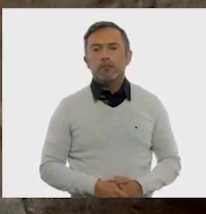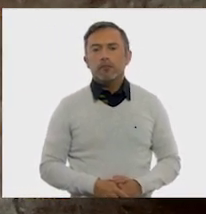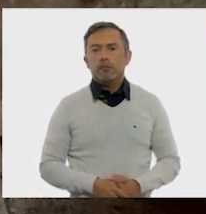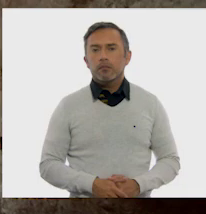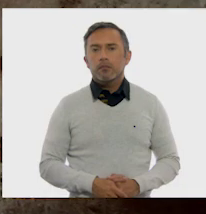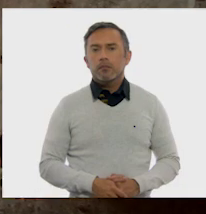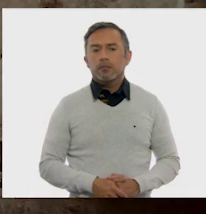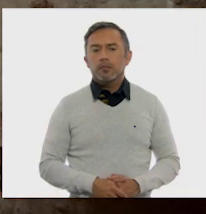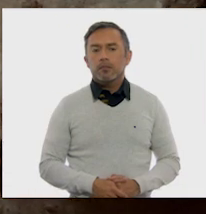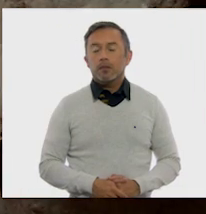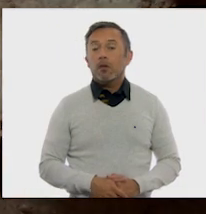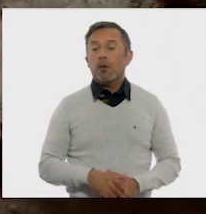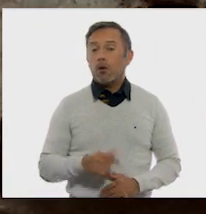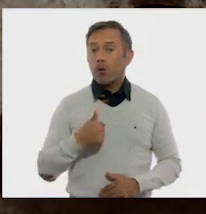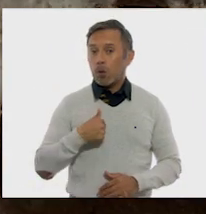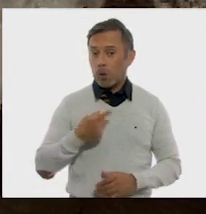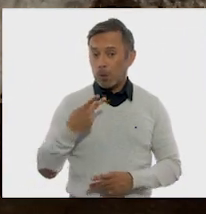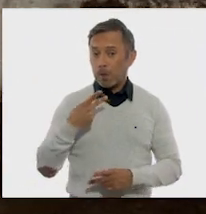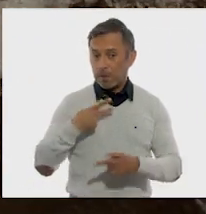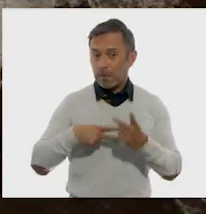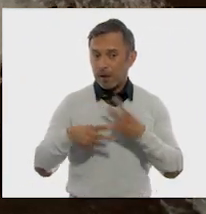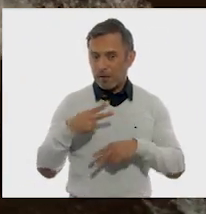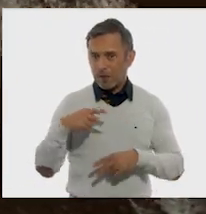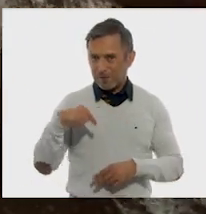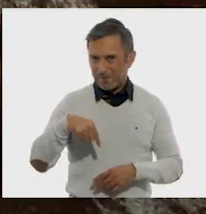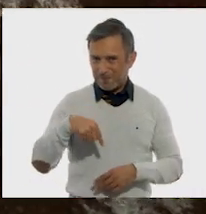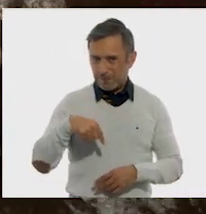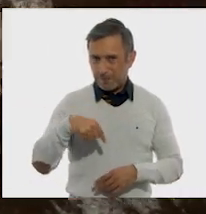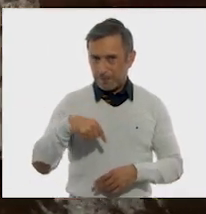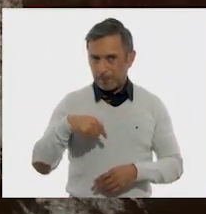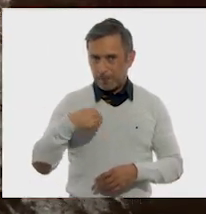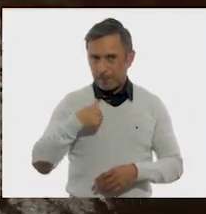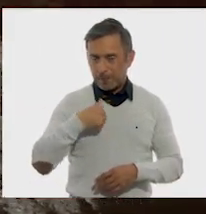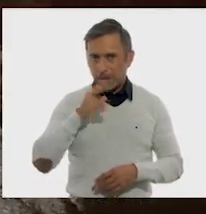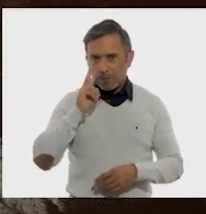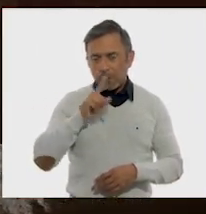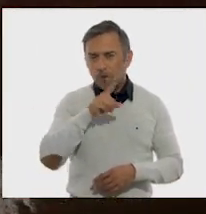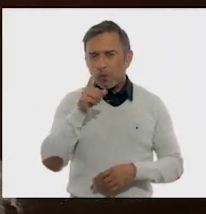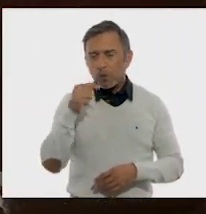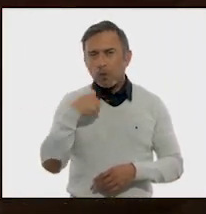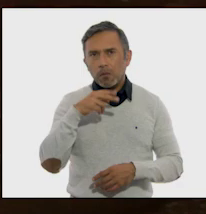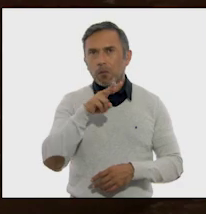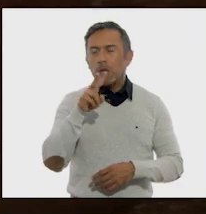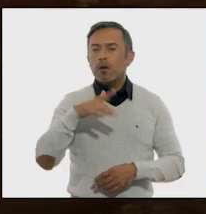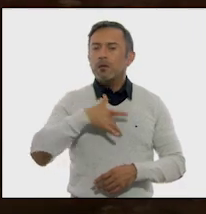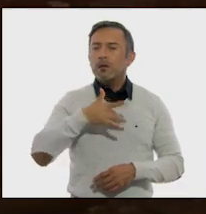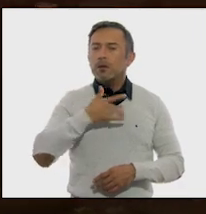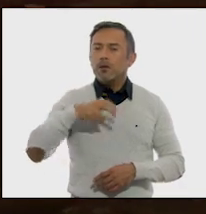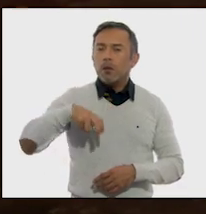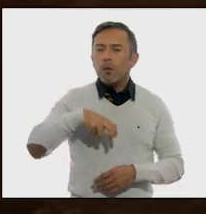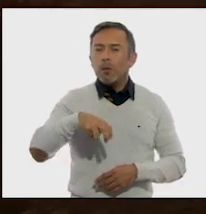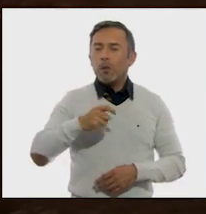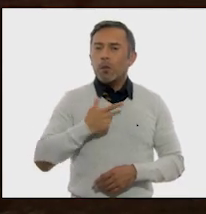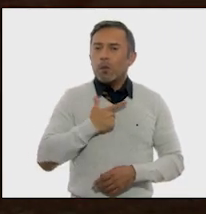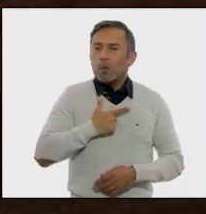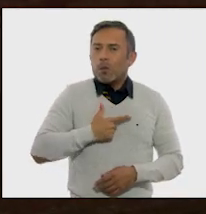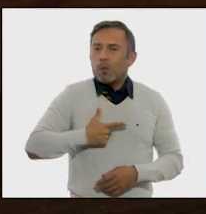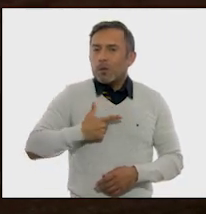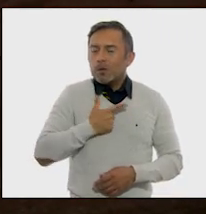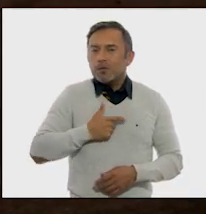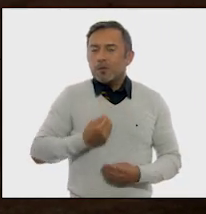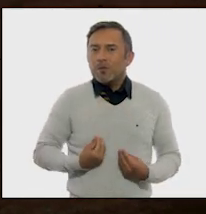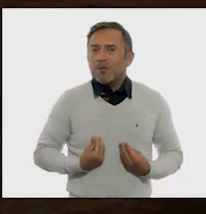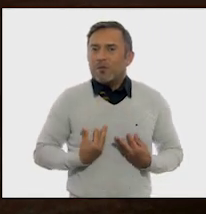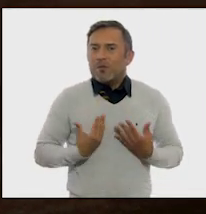Cuando yo vengo aquí, mira nomás, cuando yo tengo una reservación que sé que voy a venir para acá, siento un gusto, una emoción porque voy a venir a las pinturas.